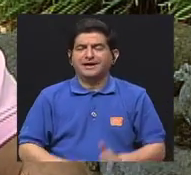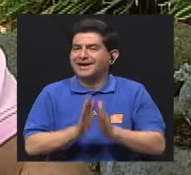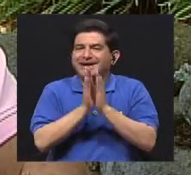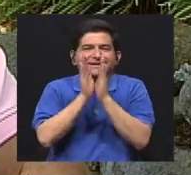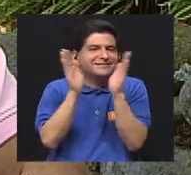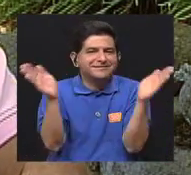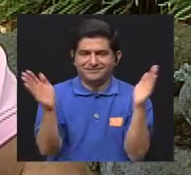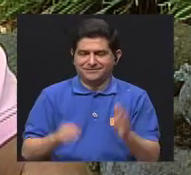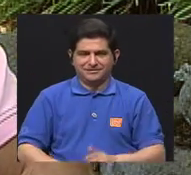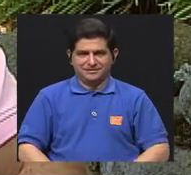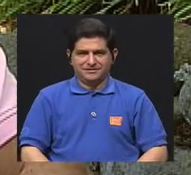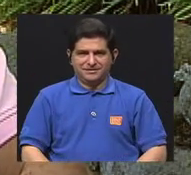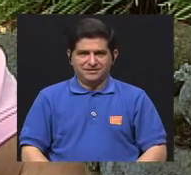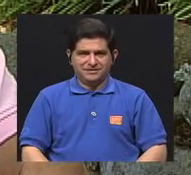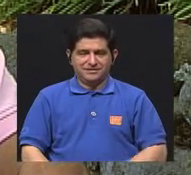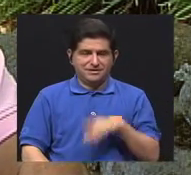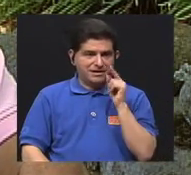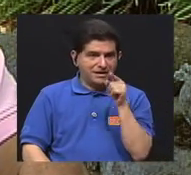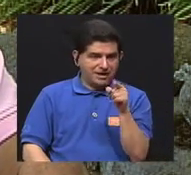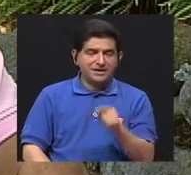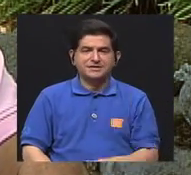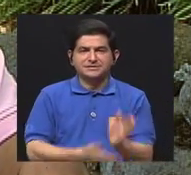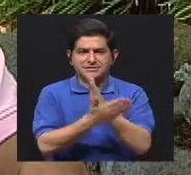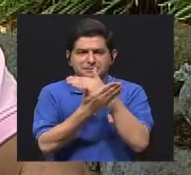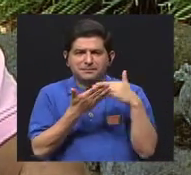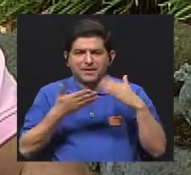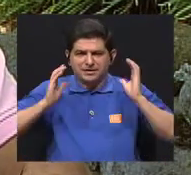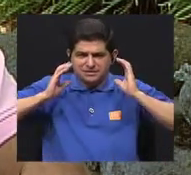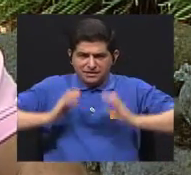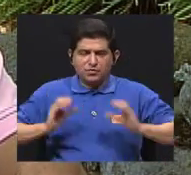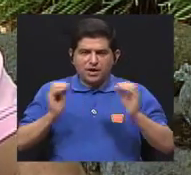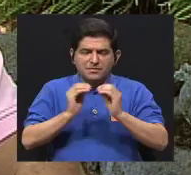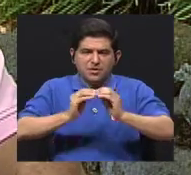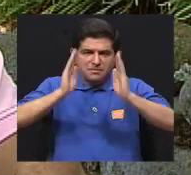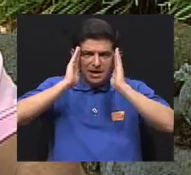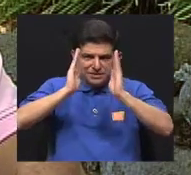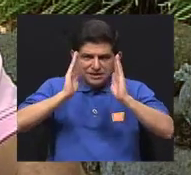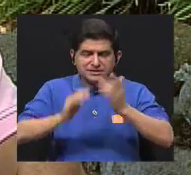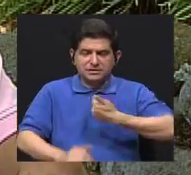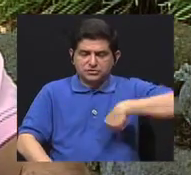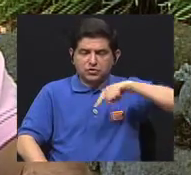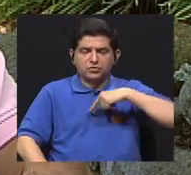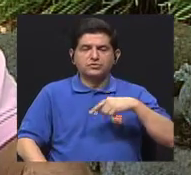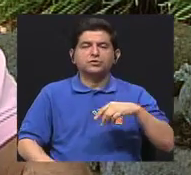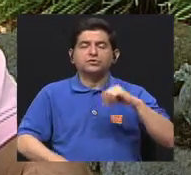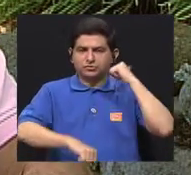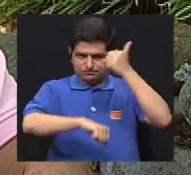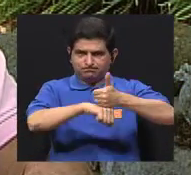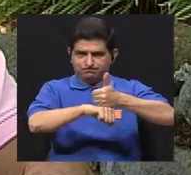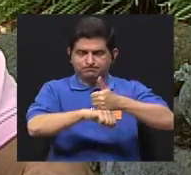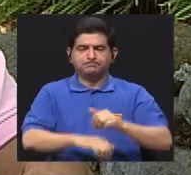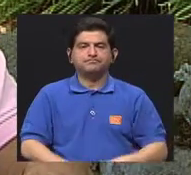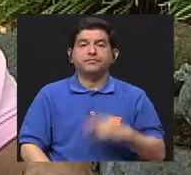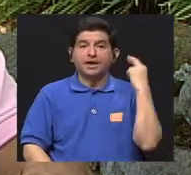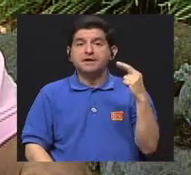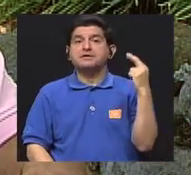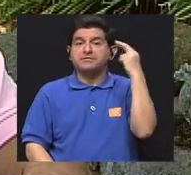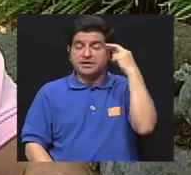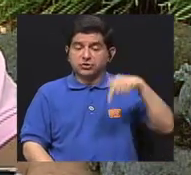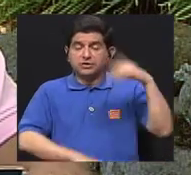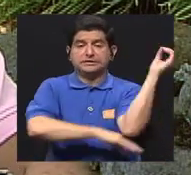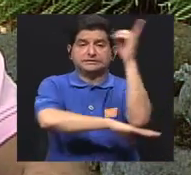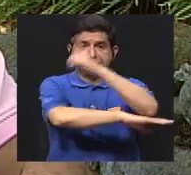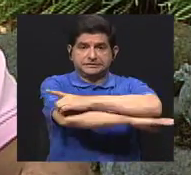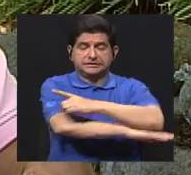generales, es uno de los órganos que más atención como personas debemos de brindarle. Y es por esto que para el día de